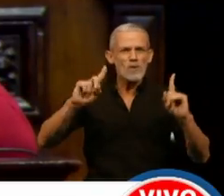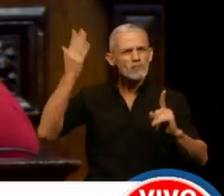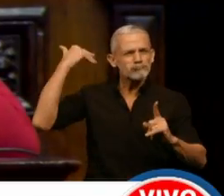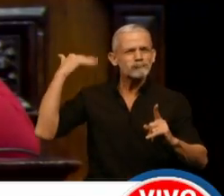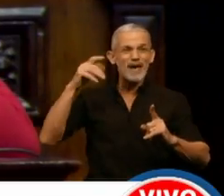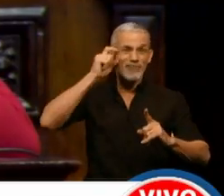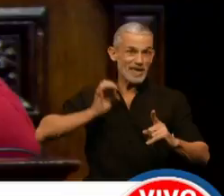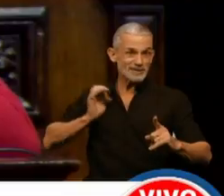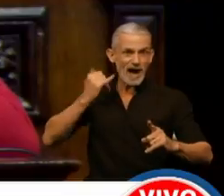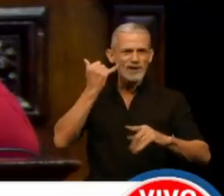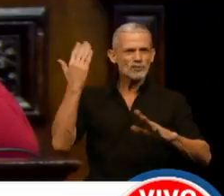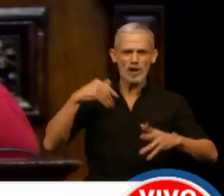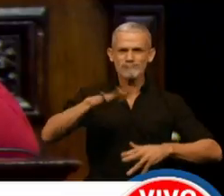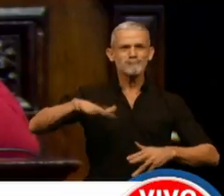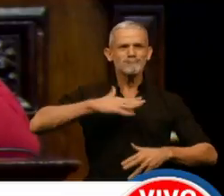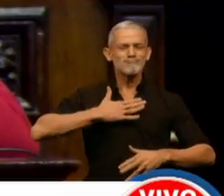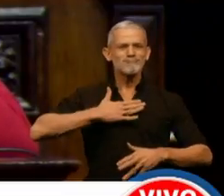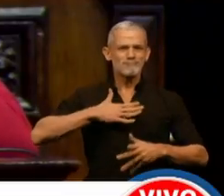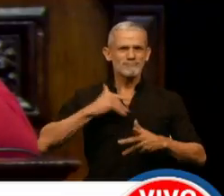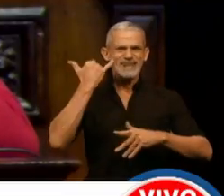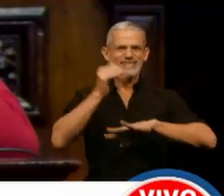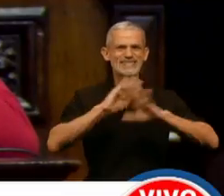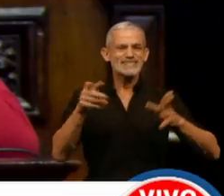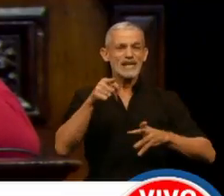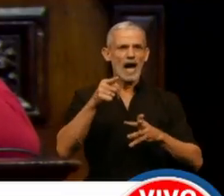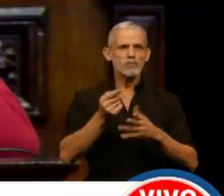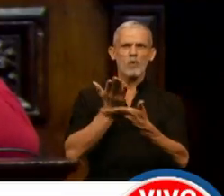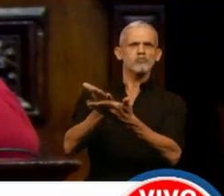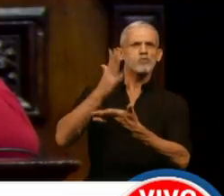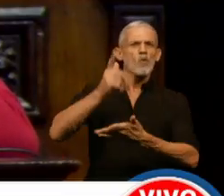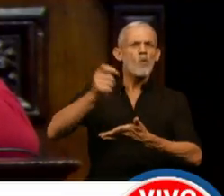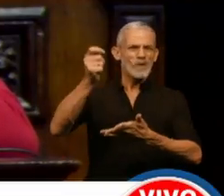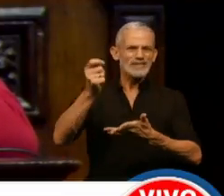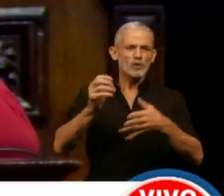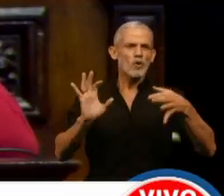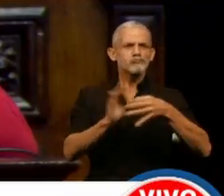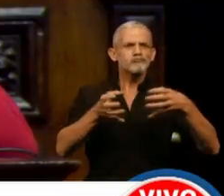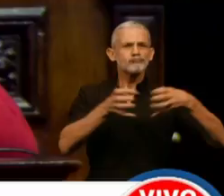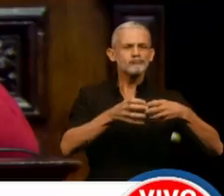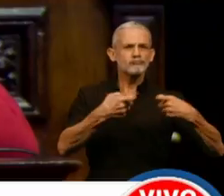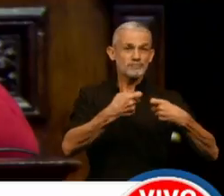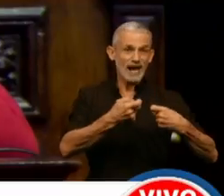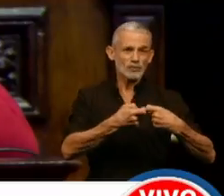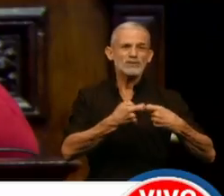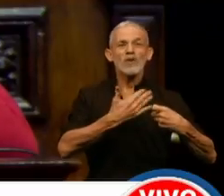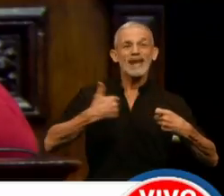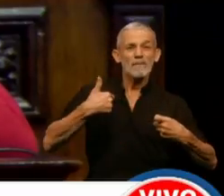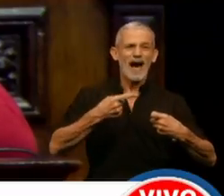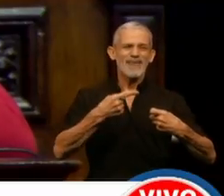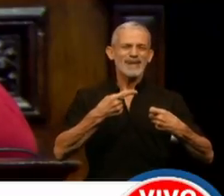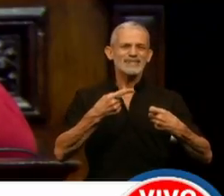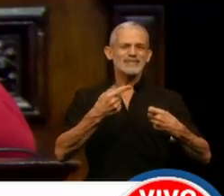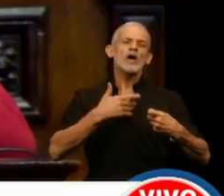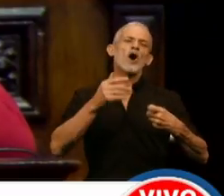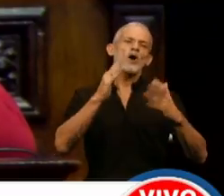hace diez años en mi localidad logramos sacar un amparo en forma conjunta con la liga de madres de ama de perdón